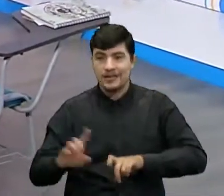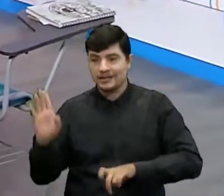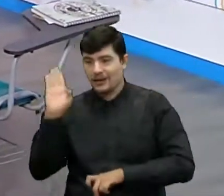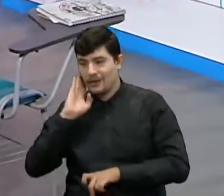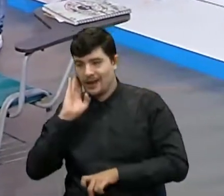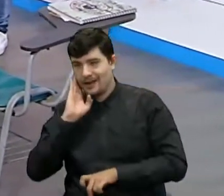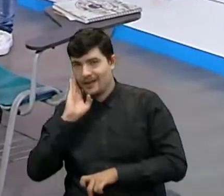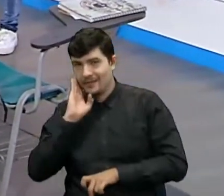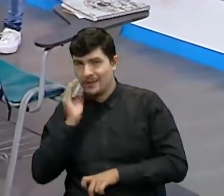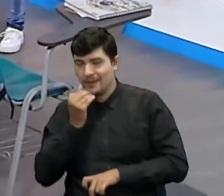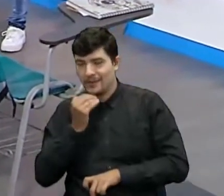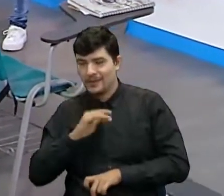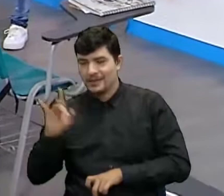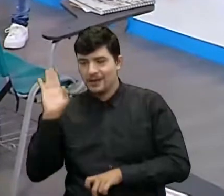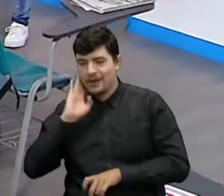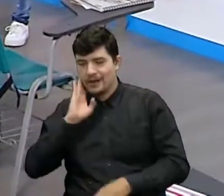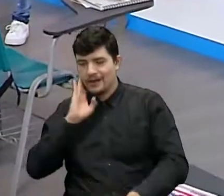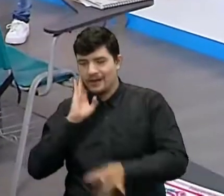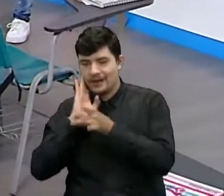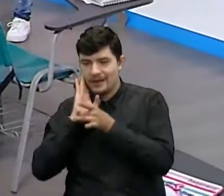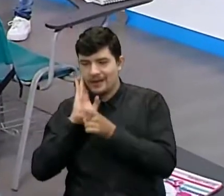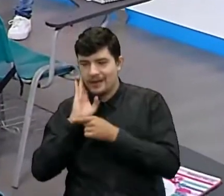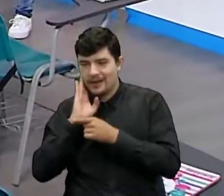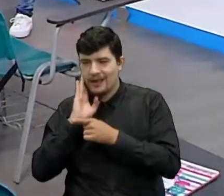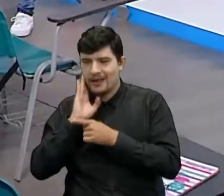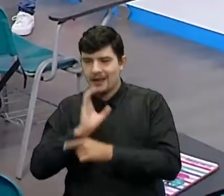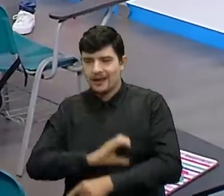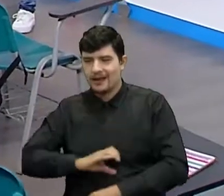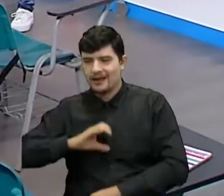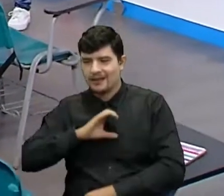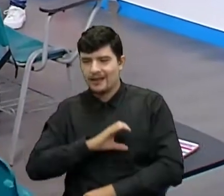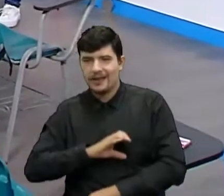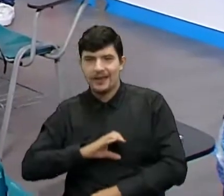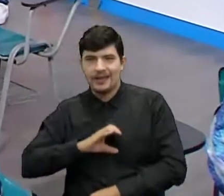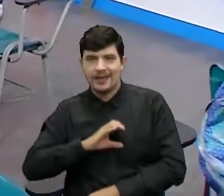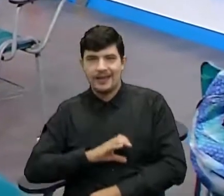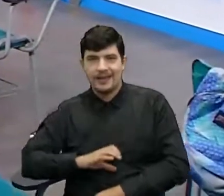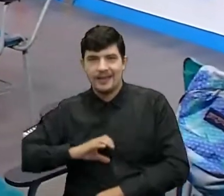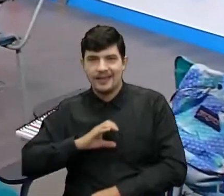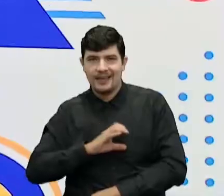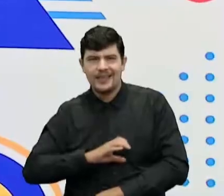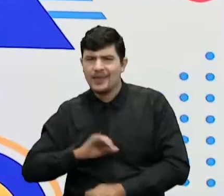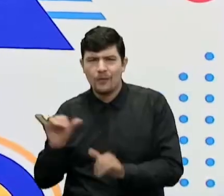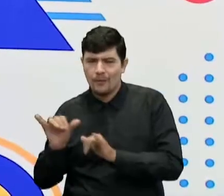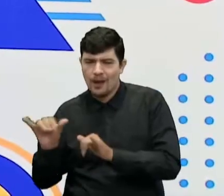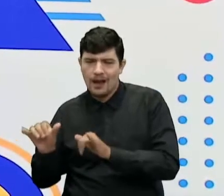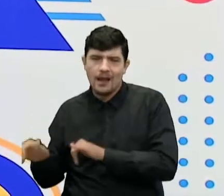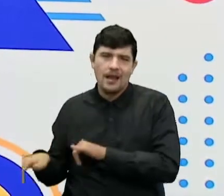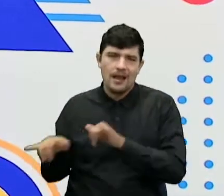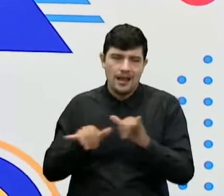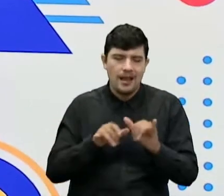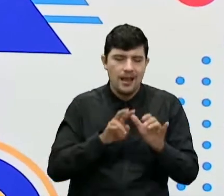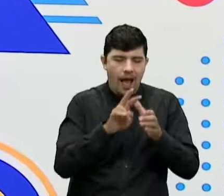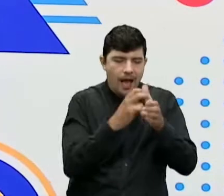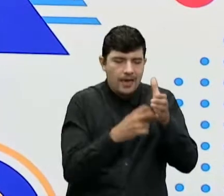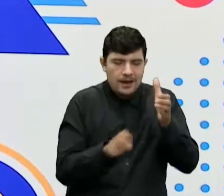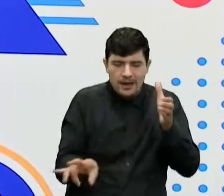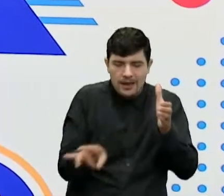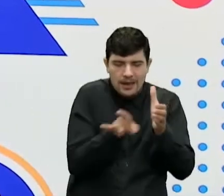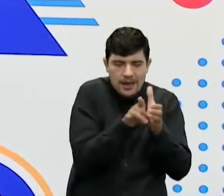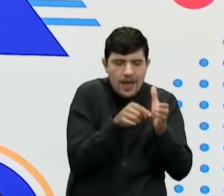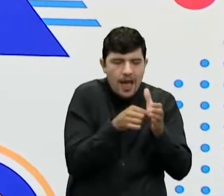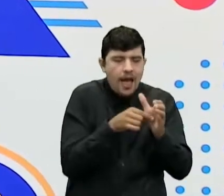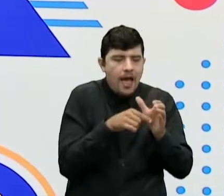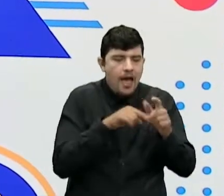Entonces en el celular Cargo ciertas características El celular tiene algunas características Tiene la cámara